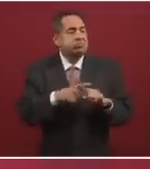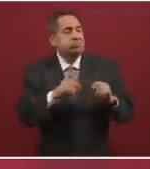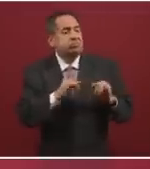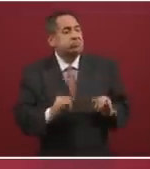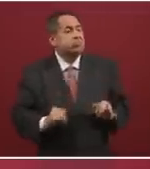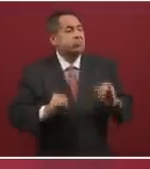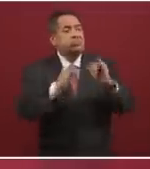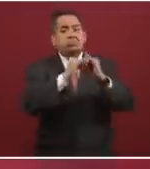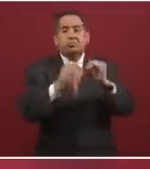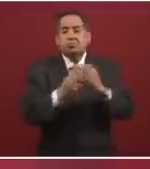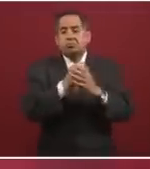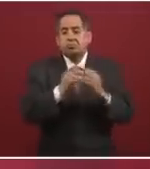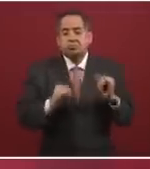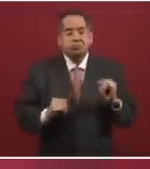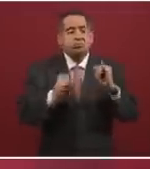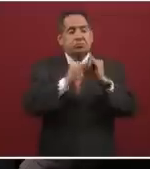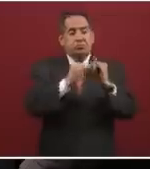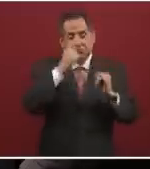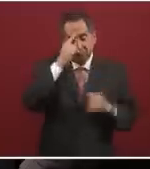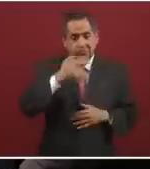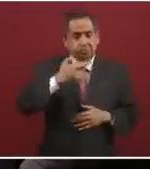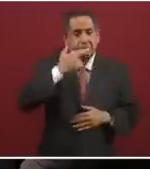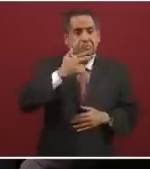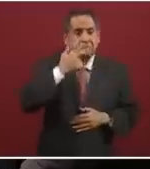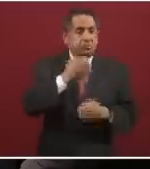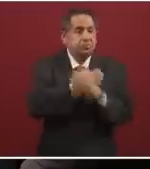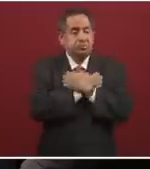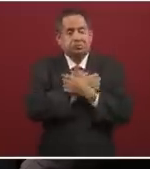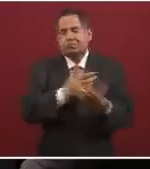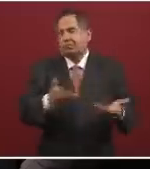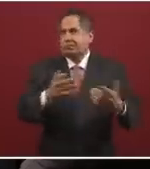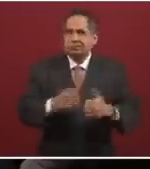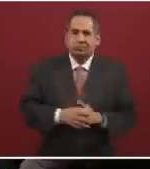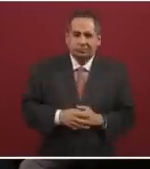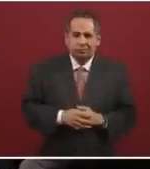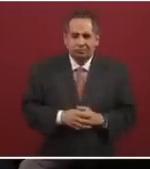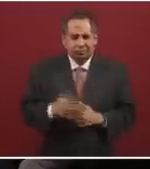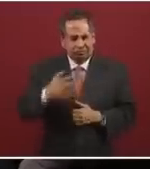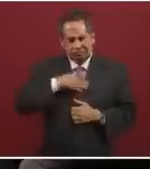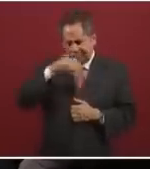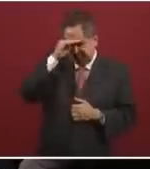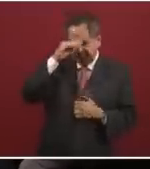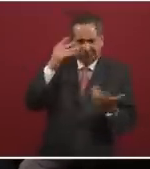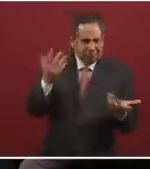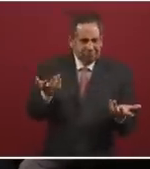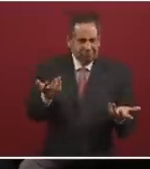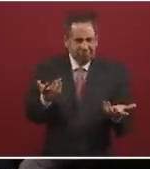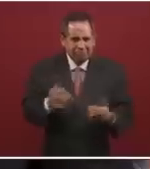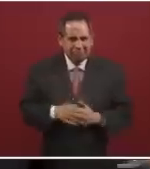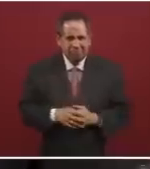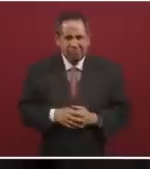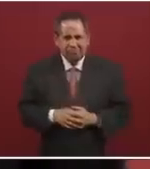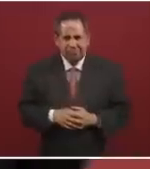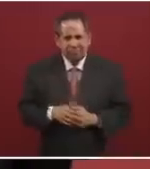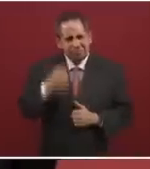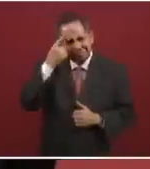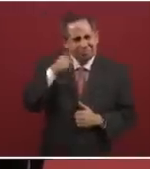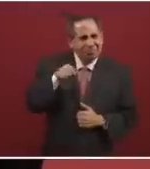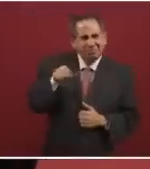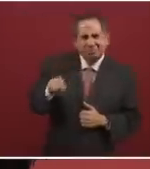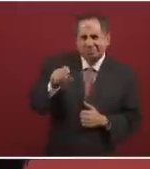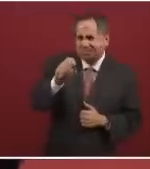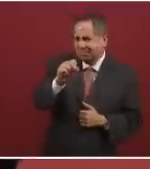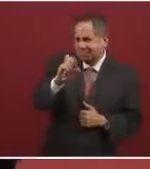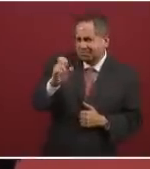institutos para la mejora de la educación. Entonces yo me pregunto, ¿y entonces para qué está